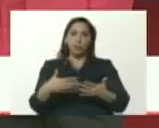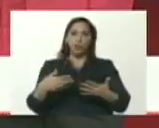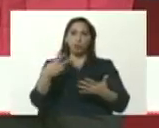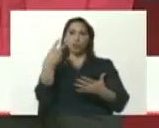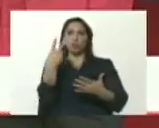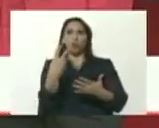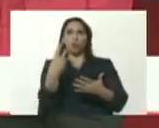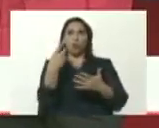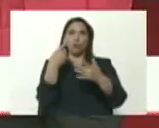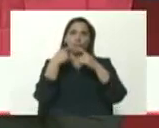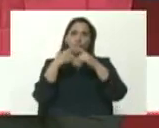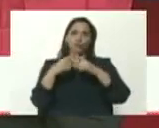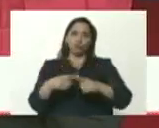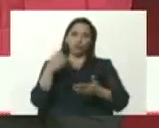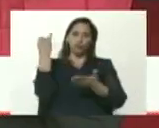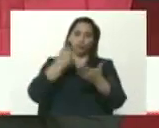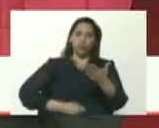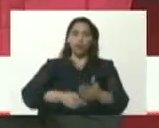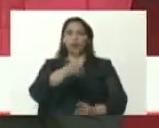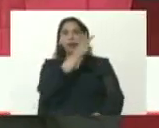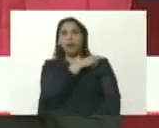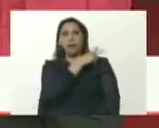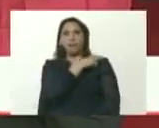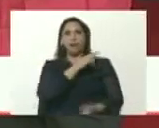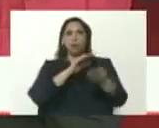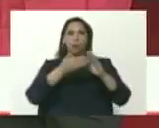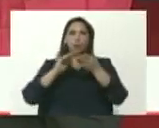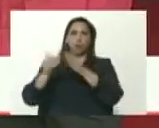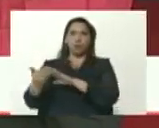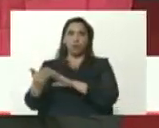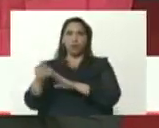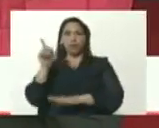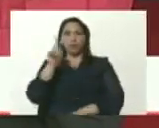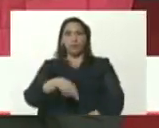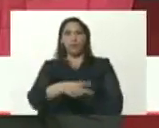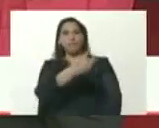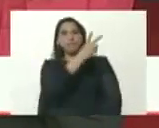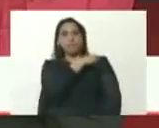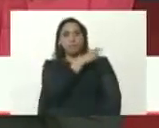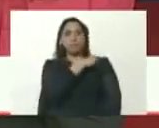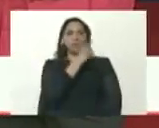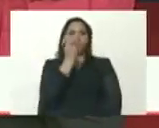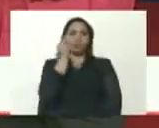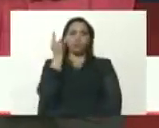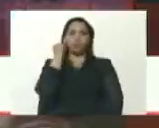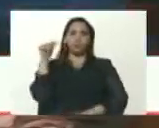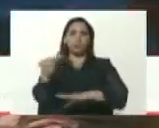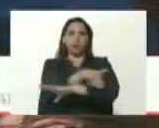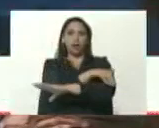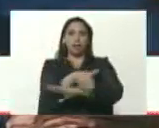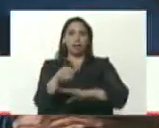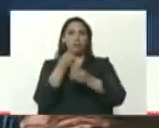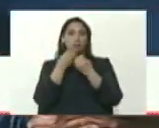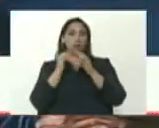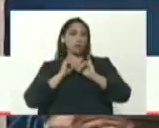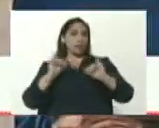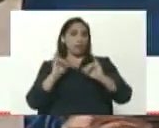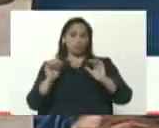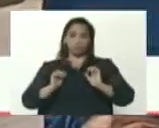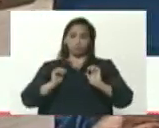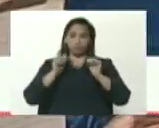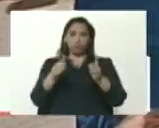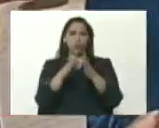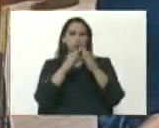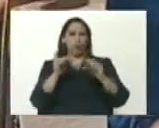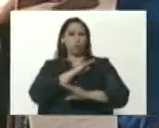es el registro de los jefes y jefas de comunidad y jefes y jefas de calle. Y bueno, ya estamos arrancando todo